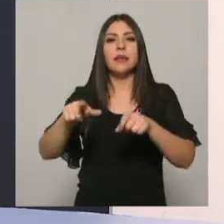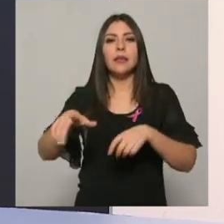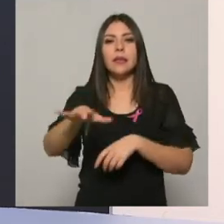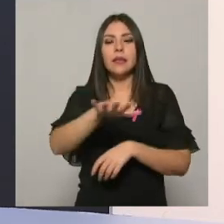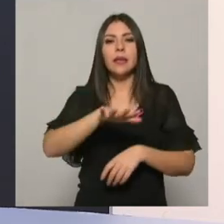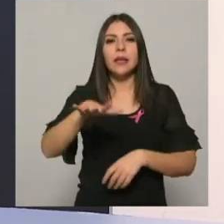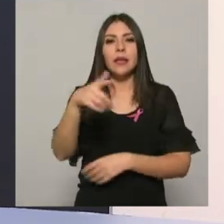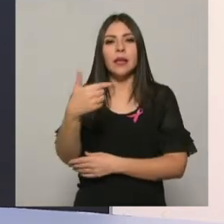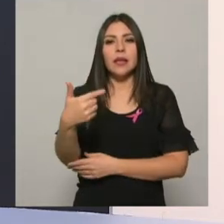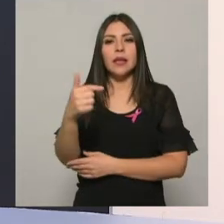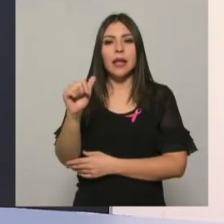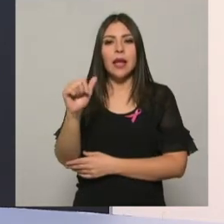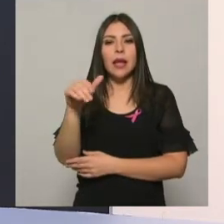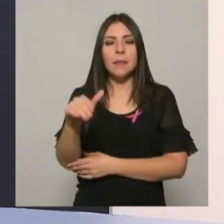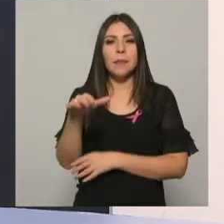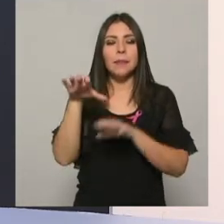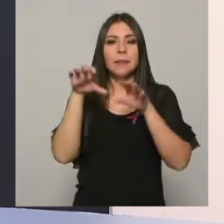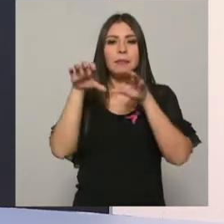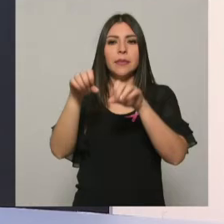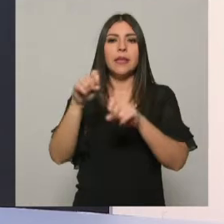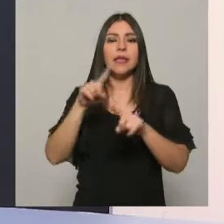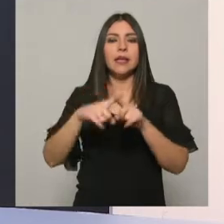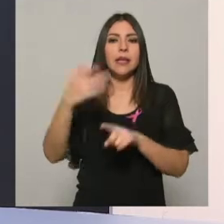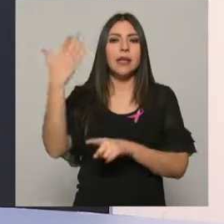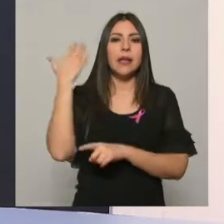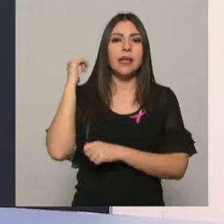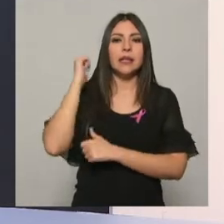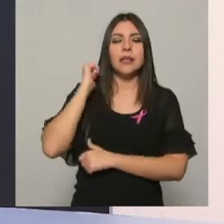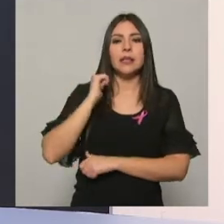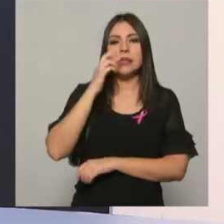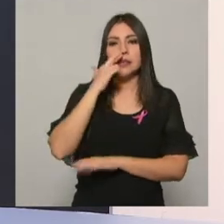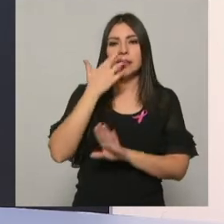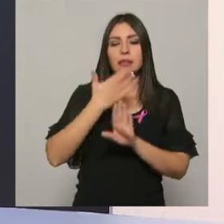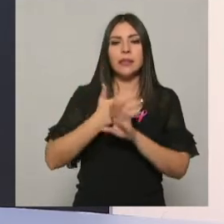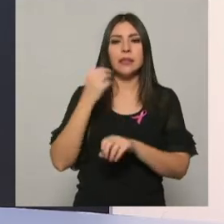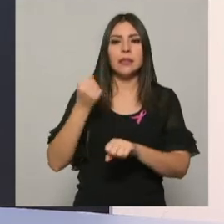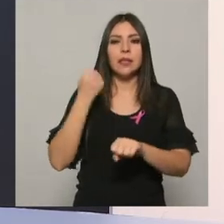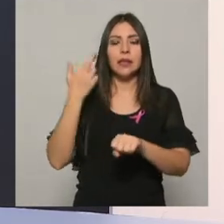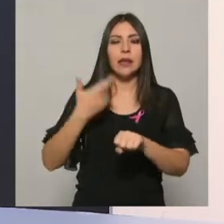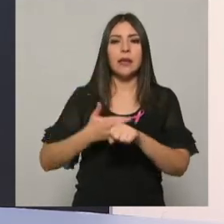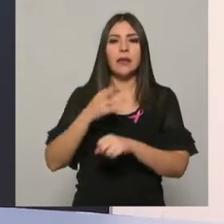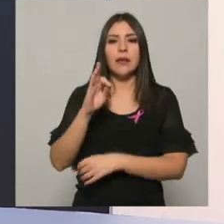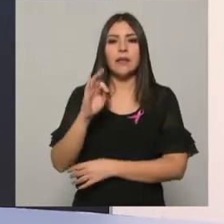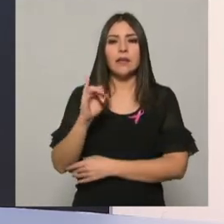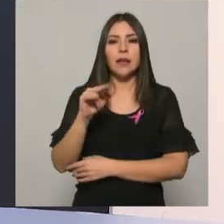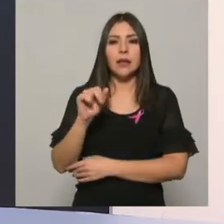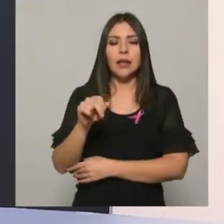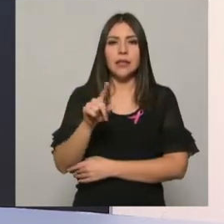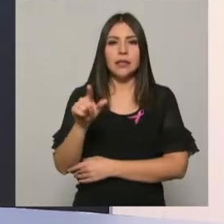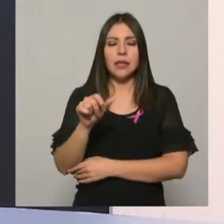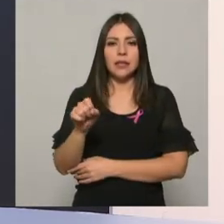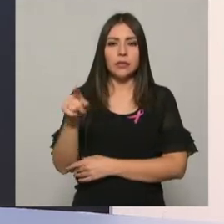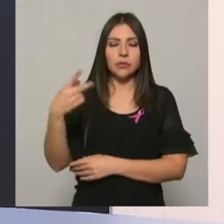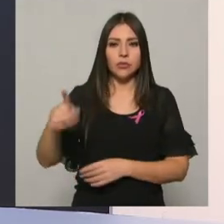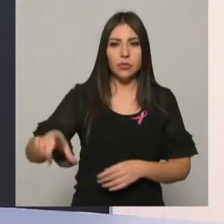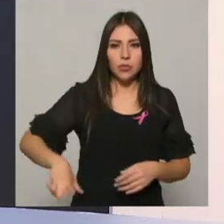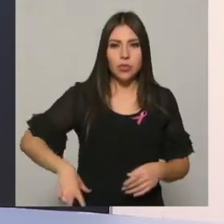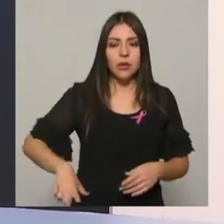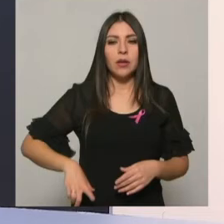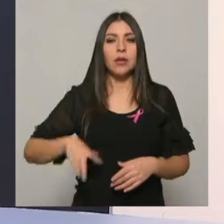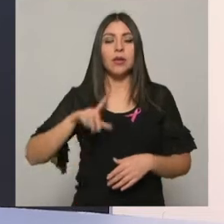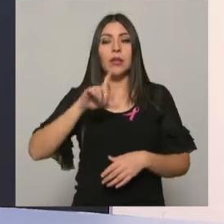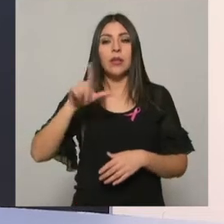alcaldía Gustavo Amadero de quien fuera titular de la Secretaría de Finanzas en ese gobierno, y también pues ahora ya